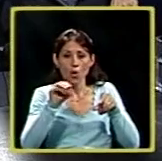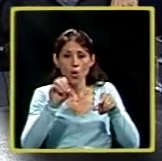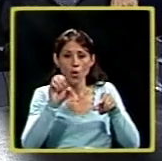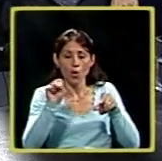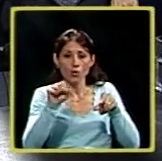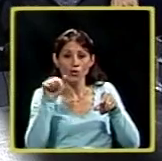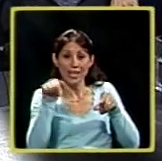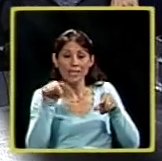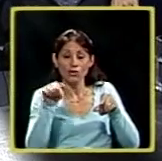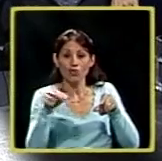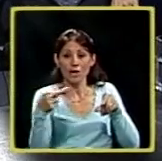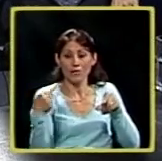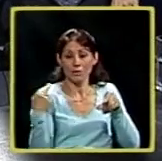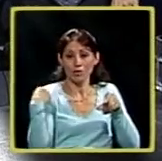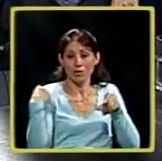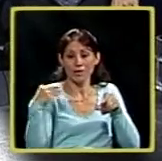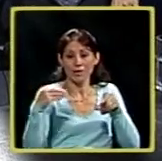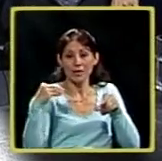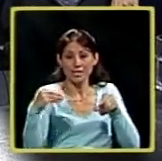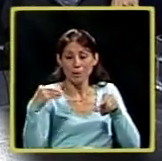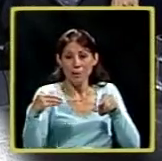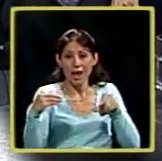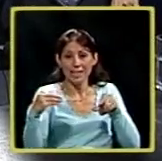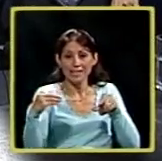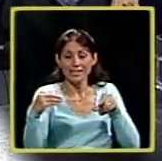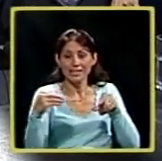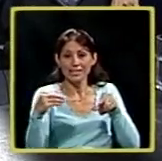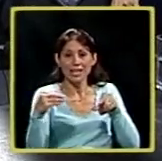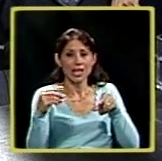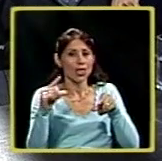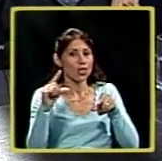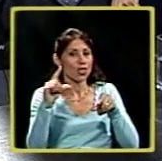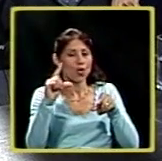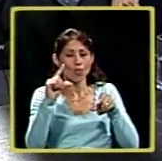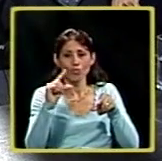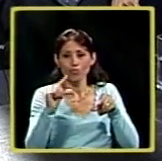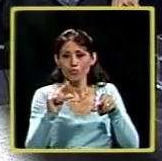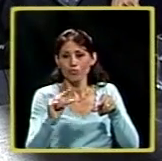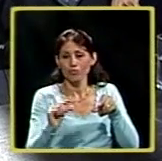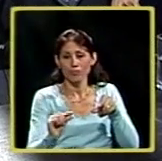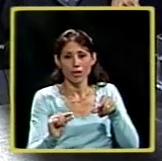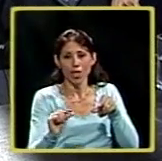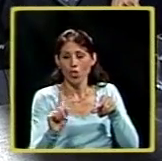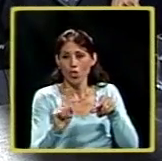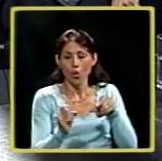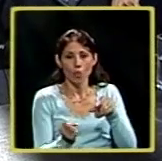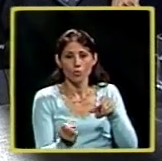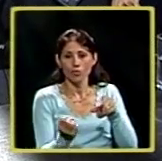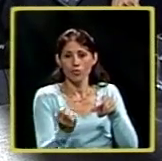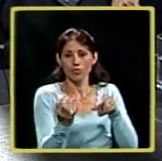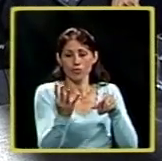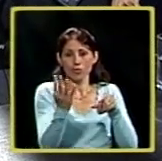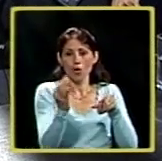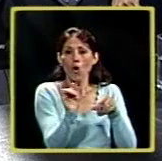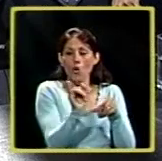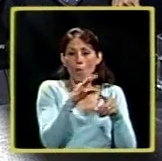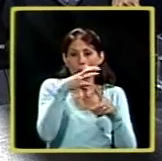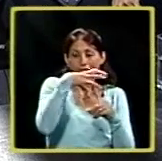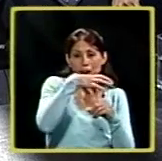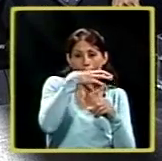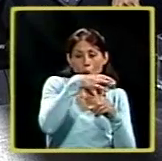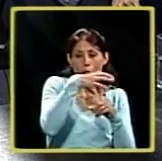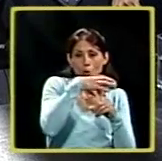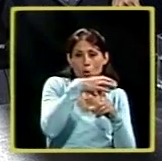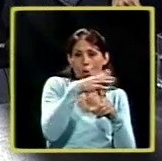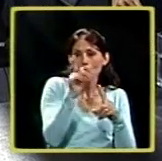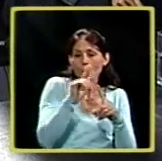las infecciones no crecían justamente en esa capa de cultivo, como que los hongos